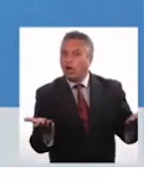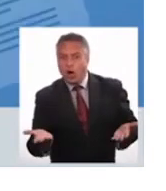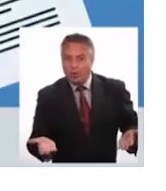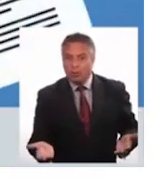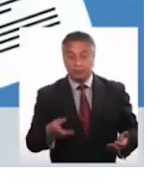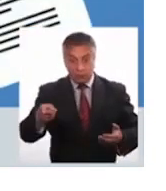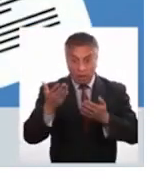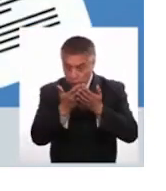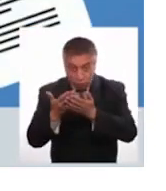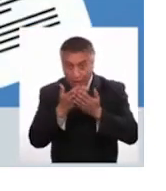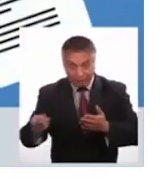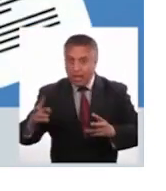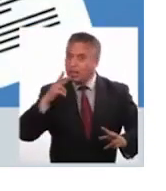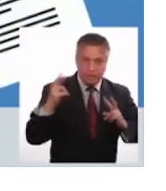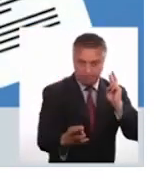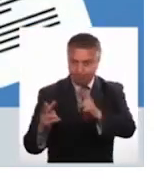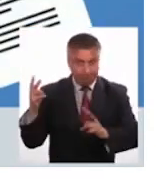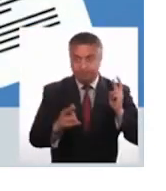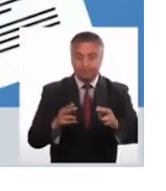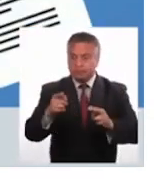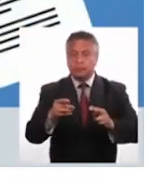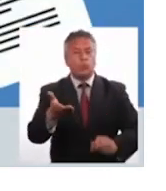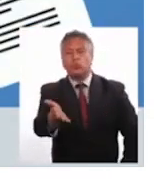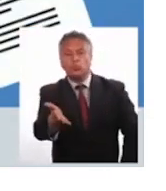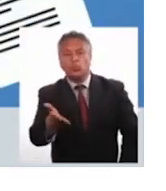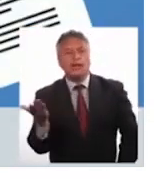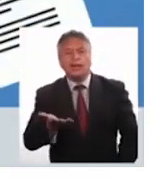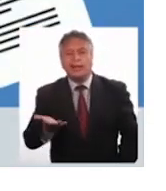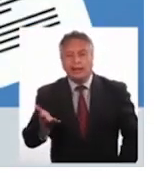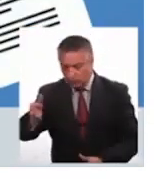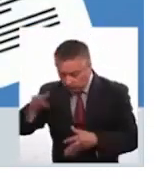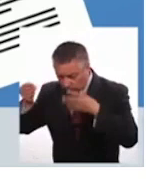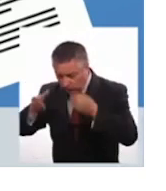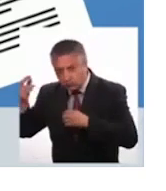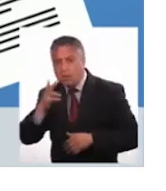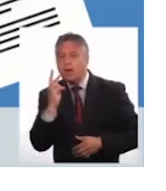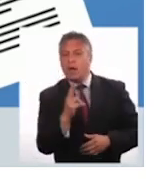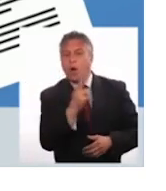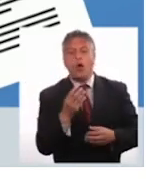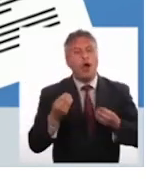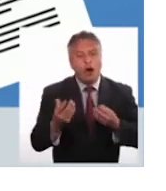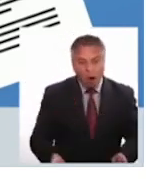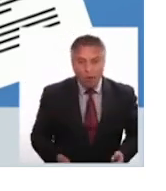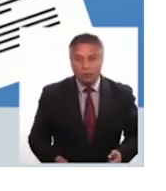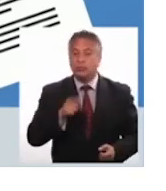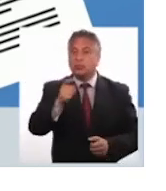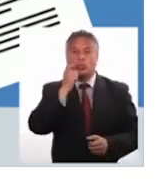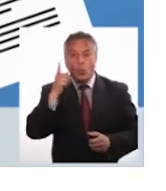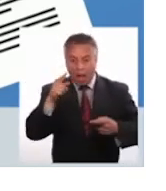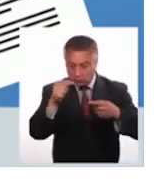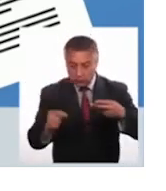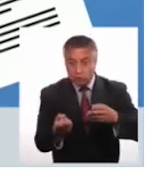Cuando las y los estudiantes respondan, insistir. ¿Desde qué fuente de información se nutrieron para elaborar su respuesta? ¿Qué